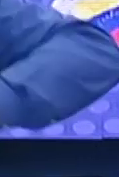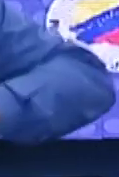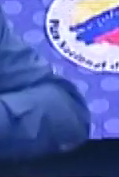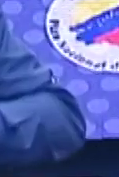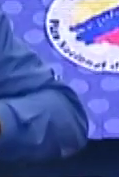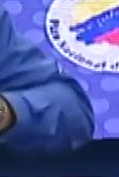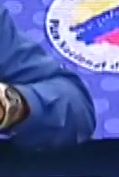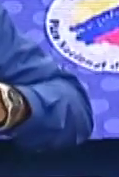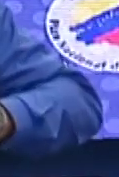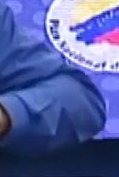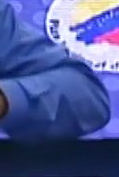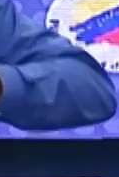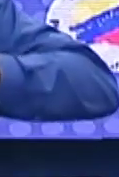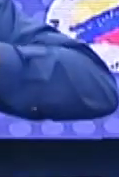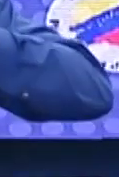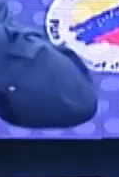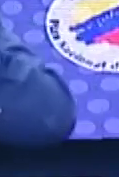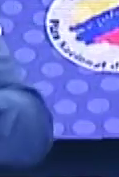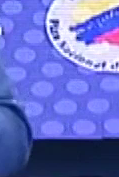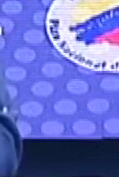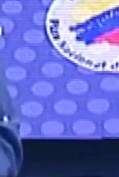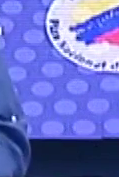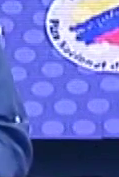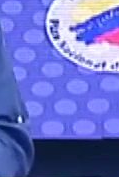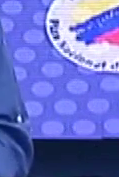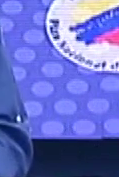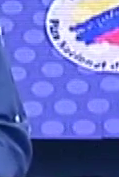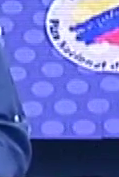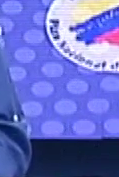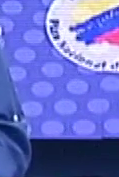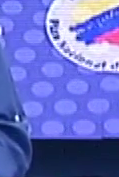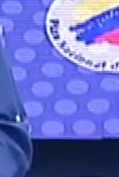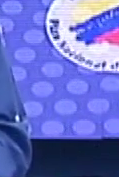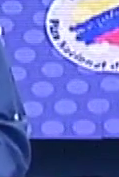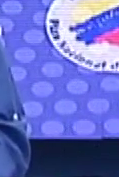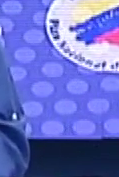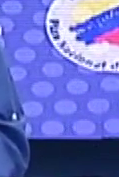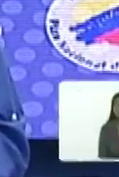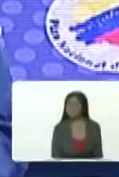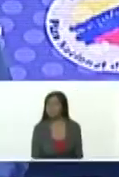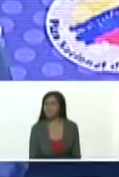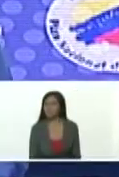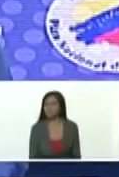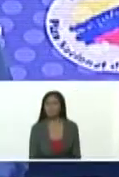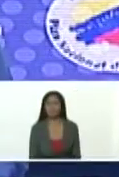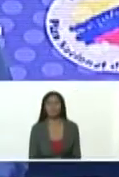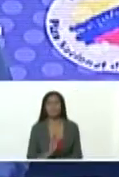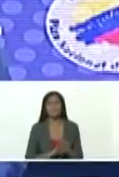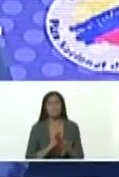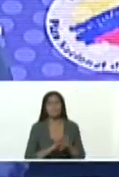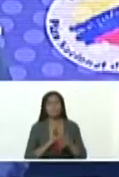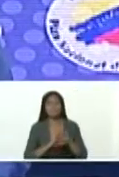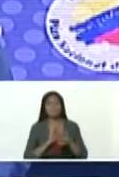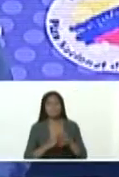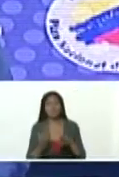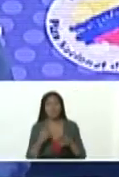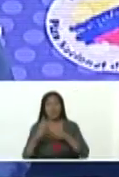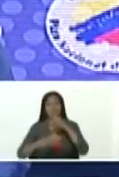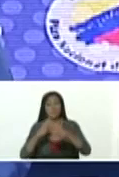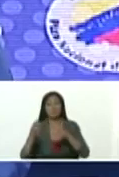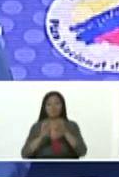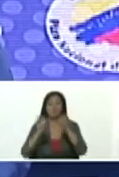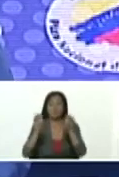sus objetivos hacia adelante, ¿no? Toda su fuerza. porque precisamente el proceso